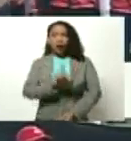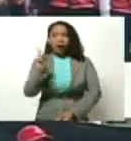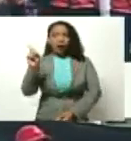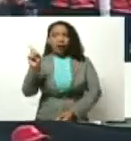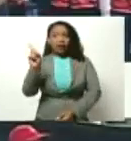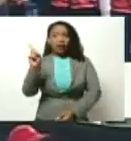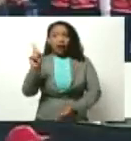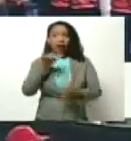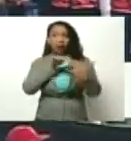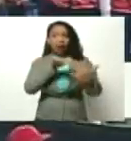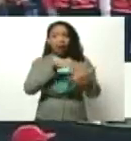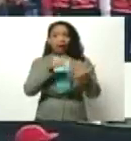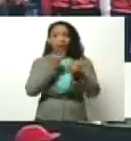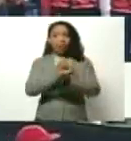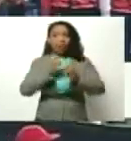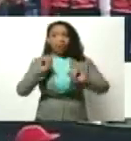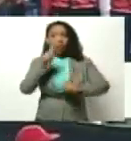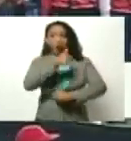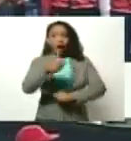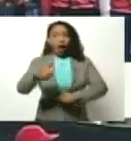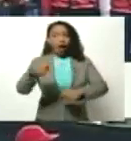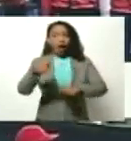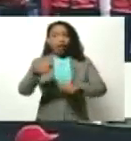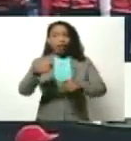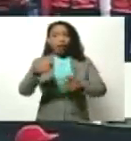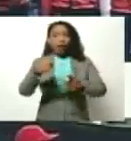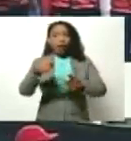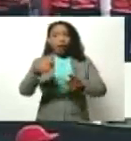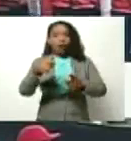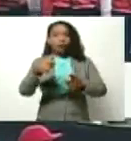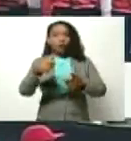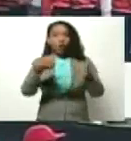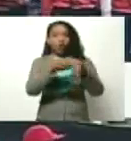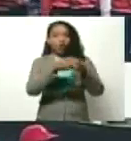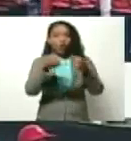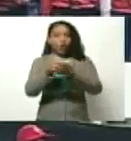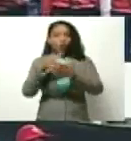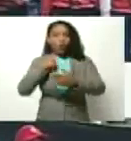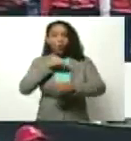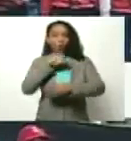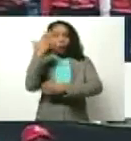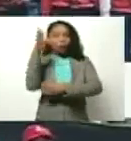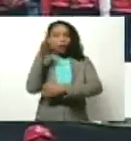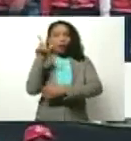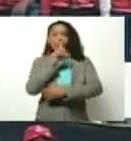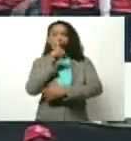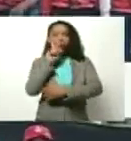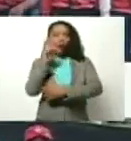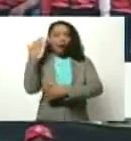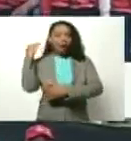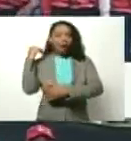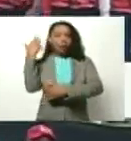Independencia cada unidad nuestra llevaba un banderín lo llamaban